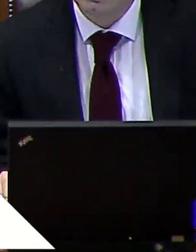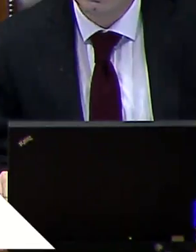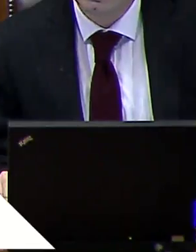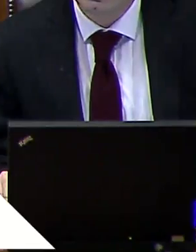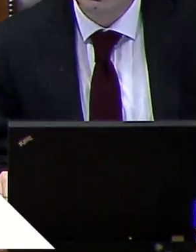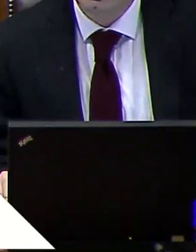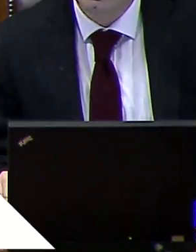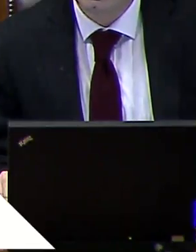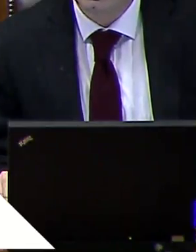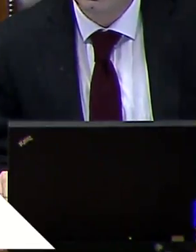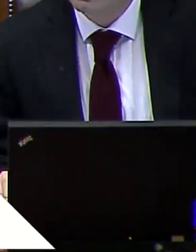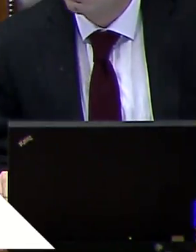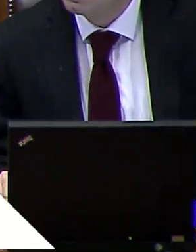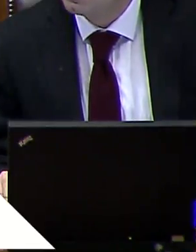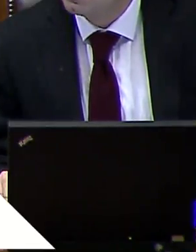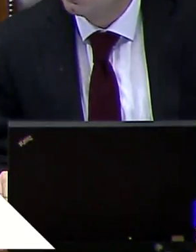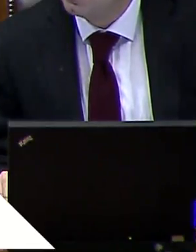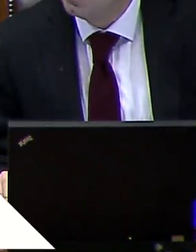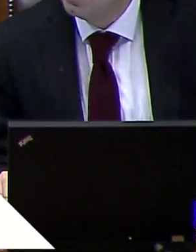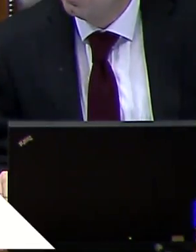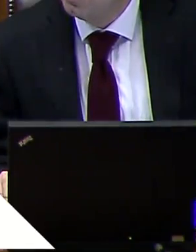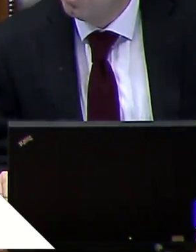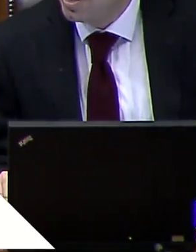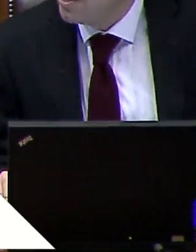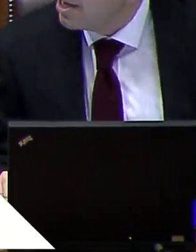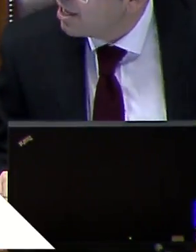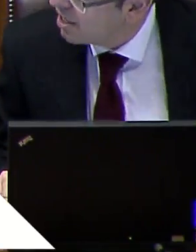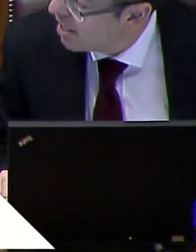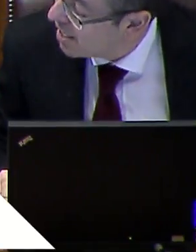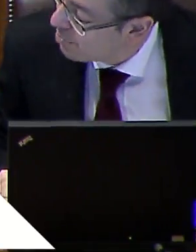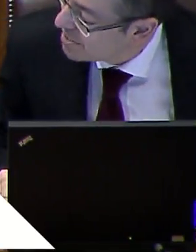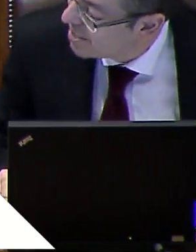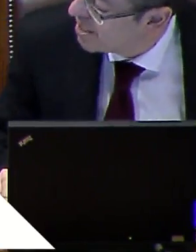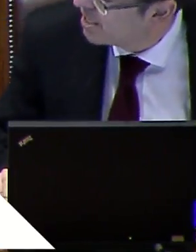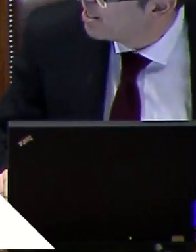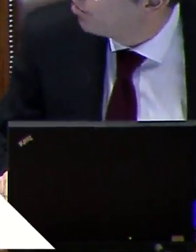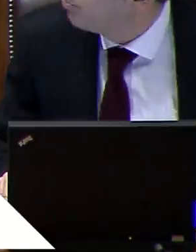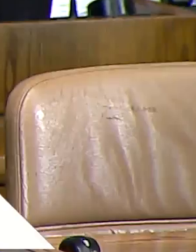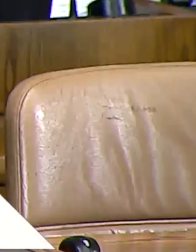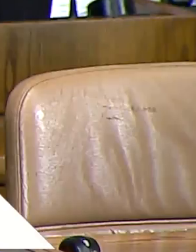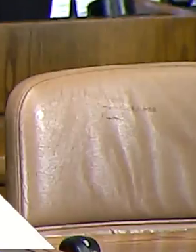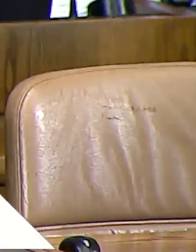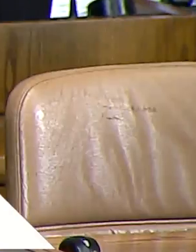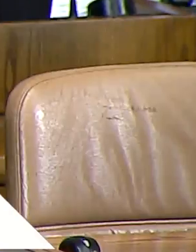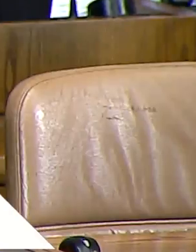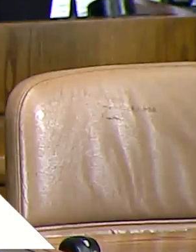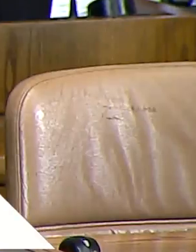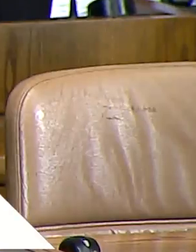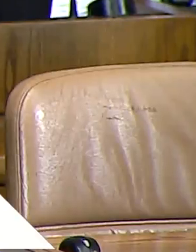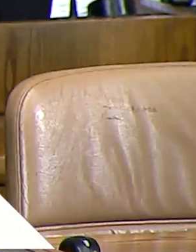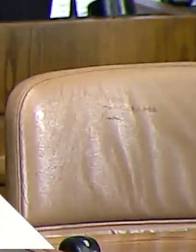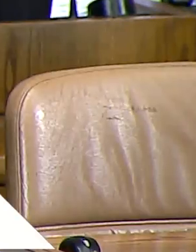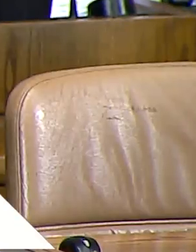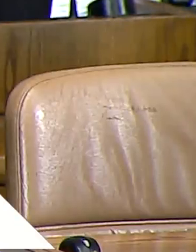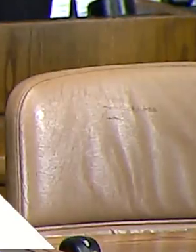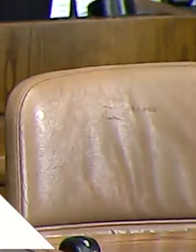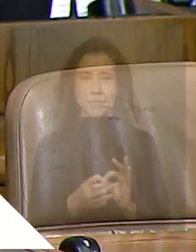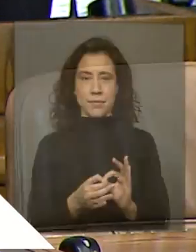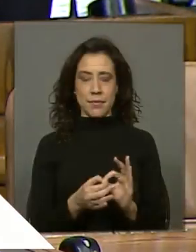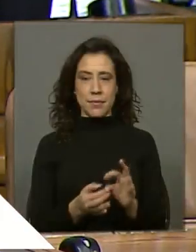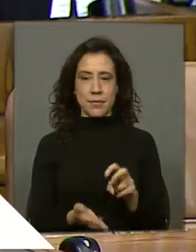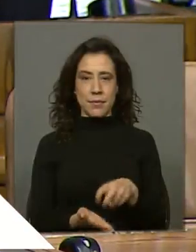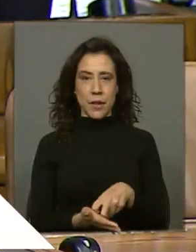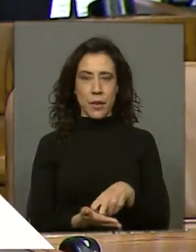cristiana le ofrezco la palabra al diputado Fuad Chahín gracias ministro aquí el lobby actuó presidente y puso de